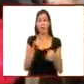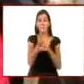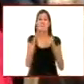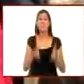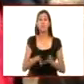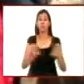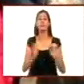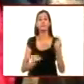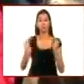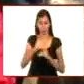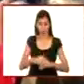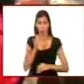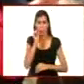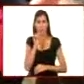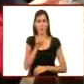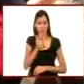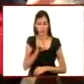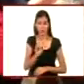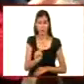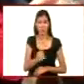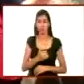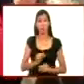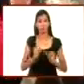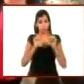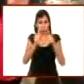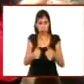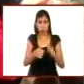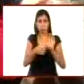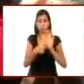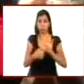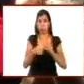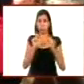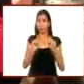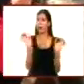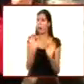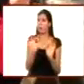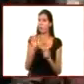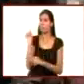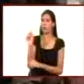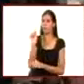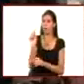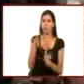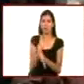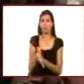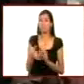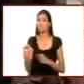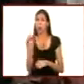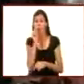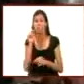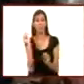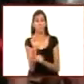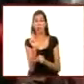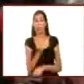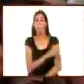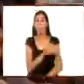esta cartera, Luis Acuña, propició el debate. Y al no tener argumentos para rebatir las acusaciones del Frente